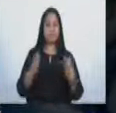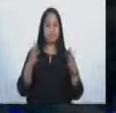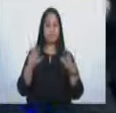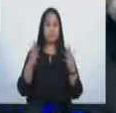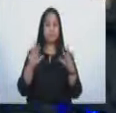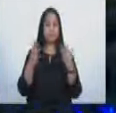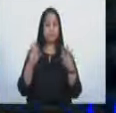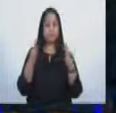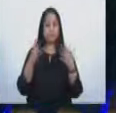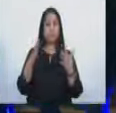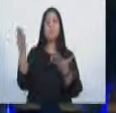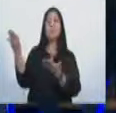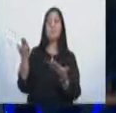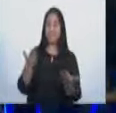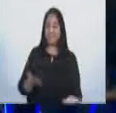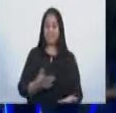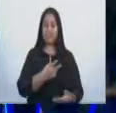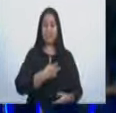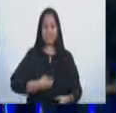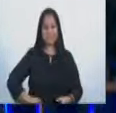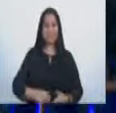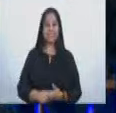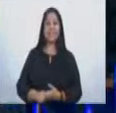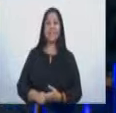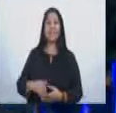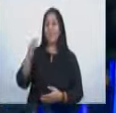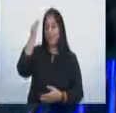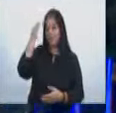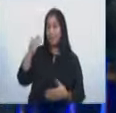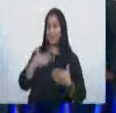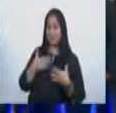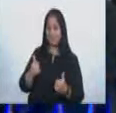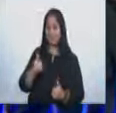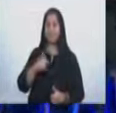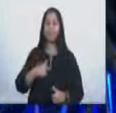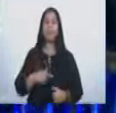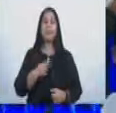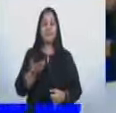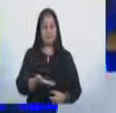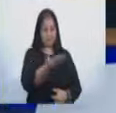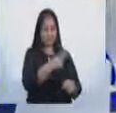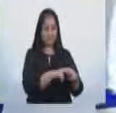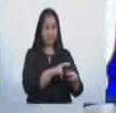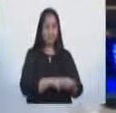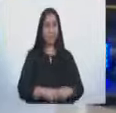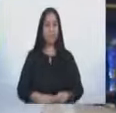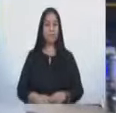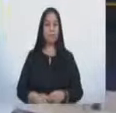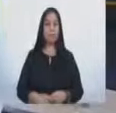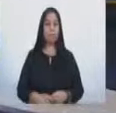favor bienvenido presidente es un gusto gusto siéntese por favor